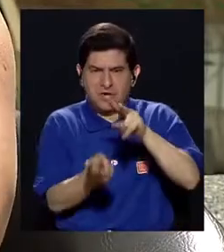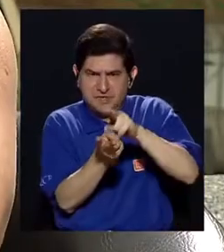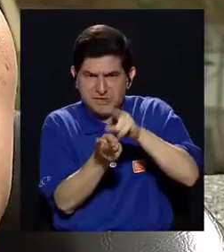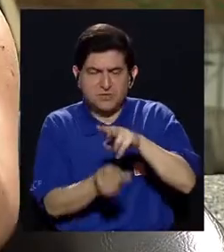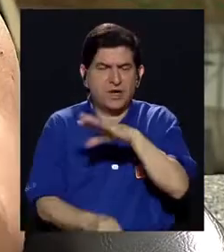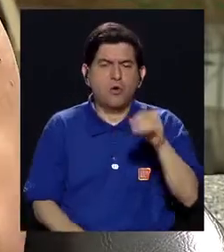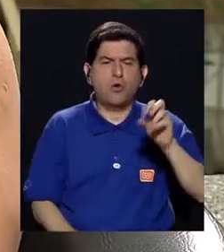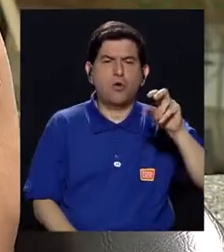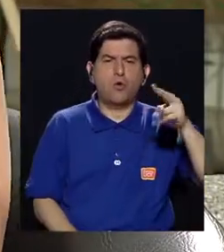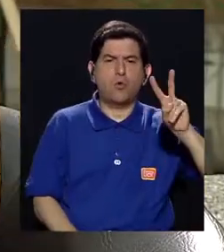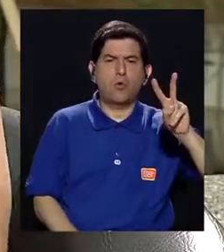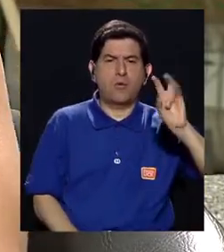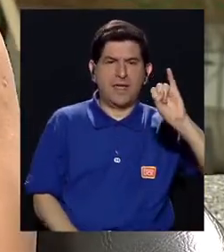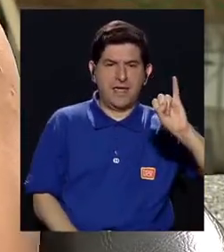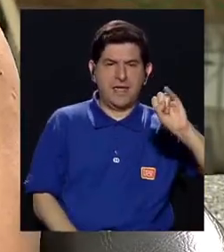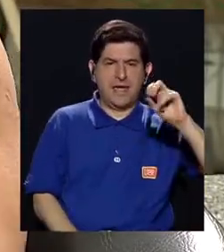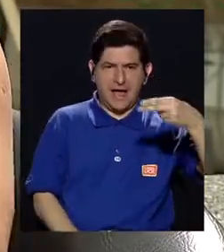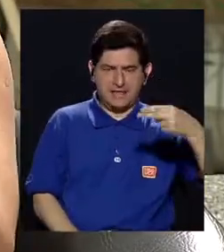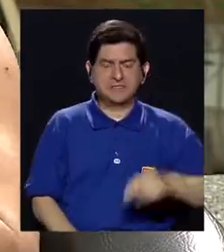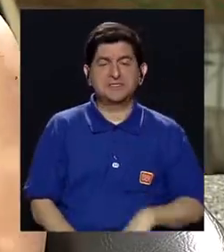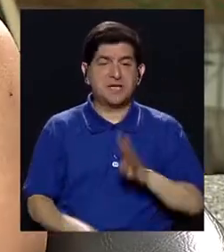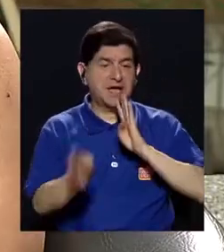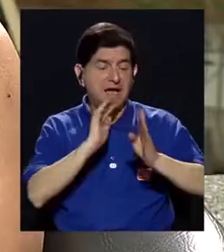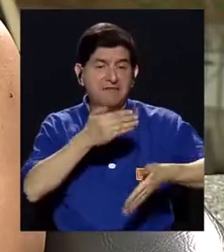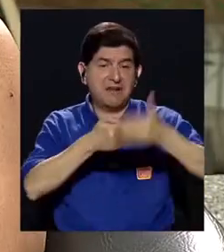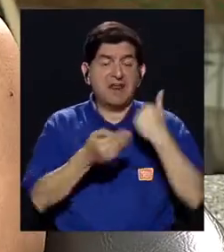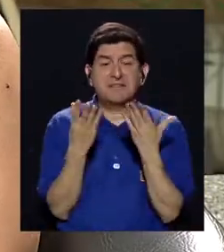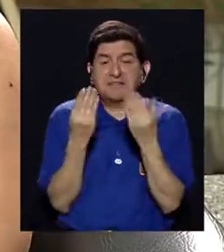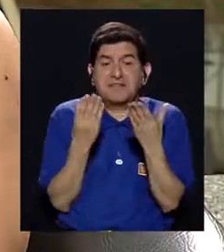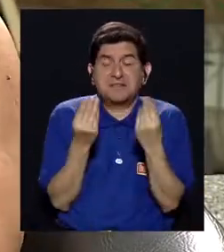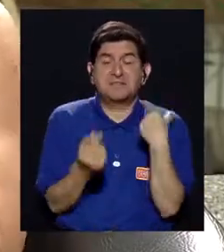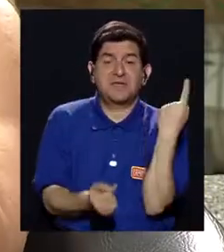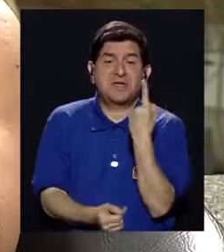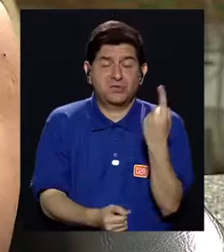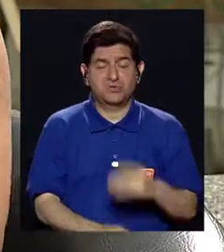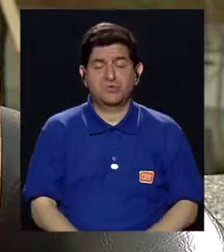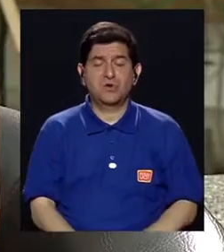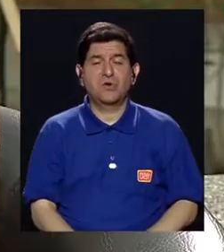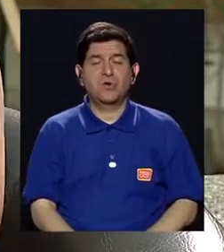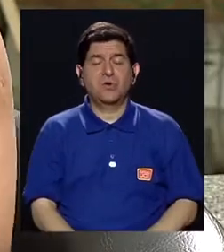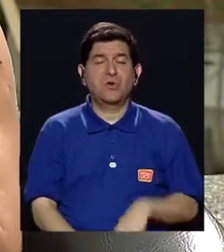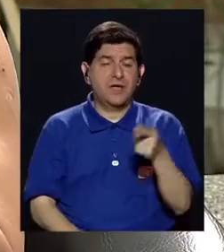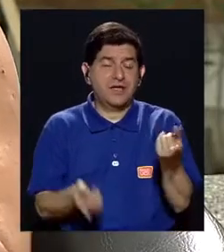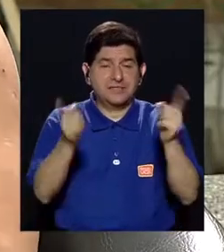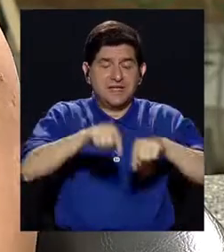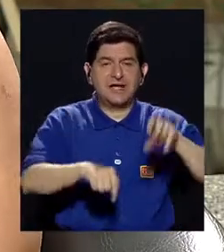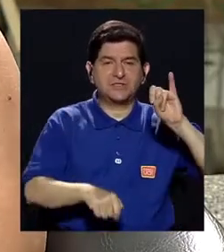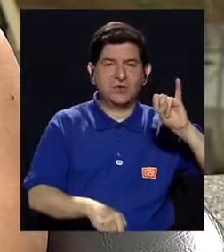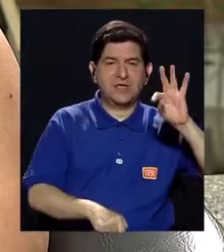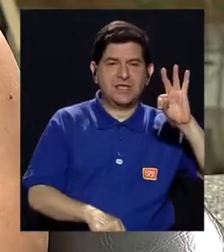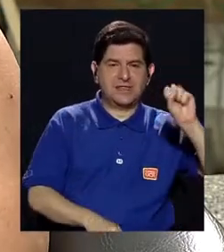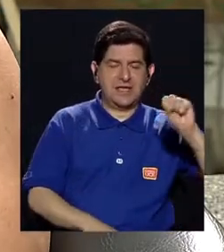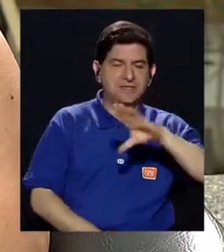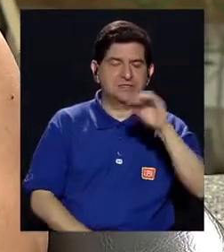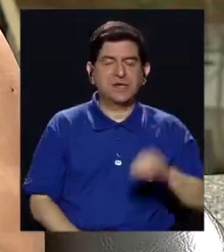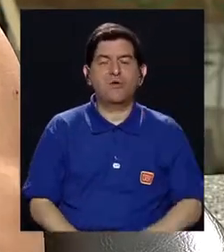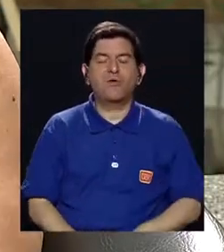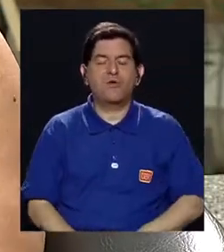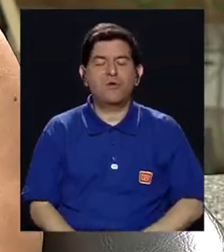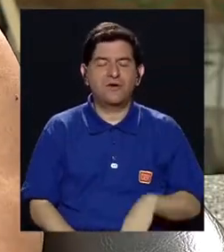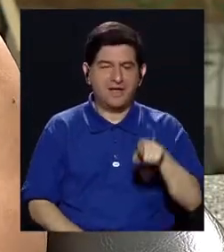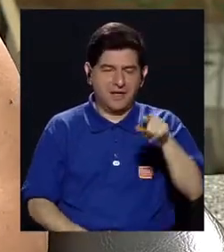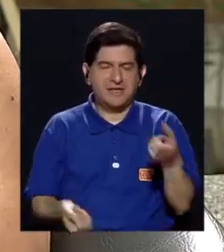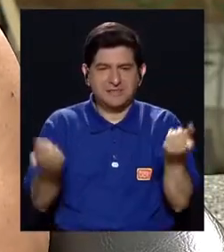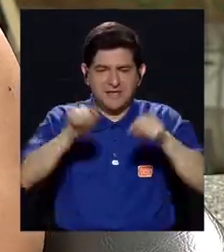las ITS o peor, lo que antes se llamaban venerias, ¿verdad? Que era, entonces era como viene el coco y te comerá. Entonces